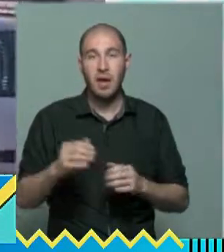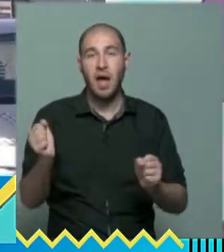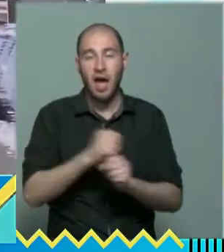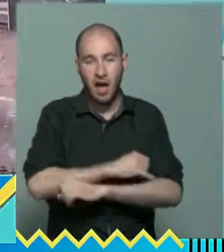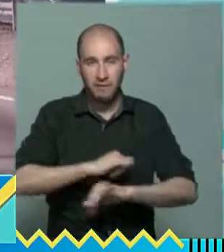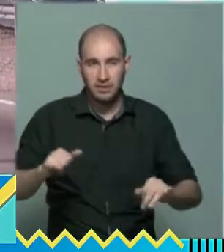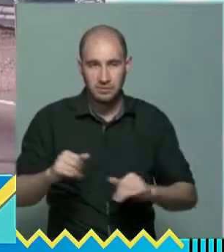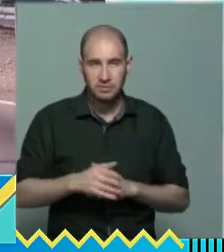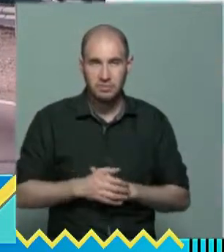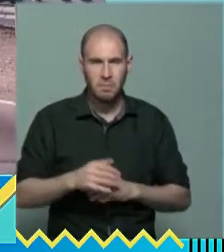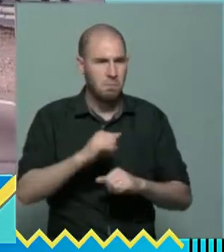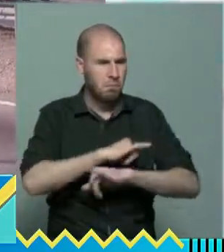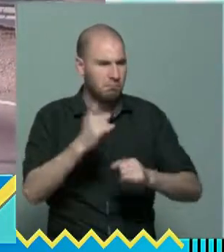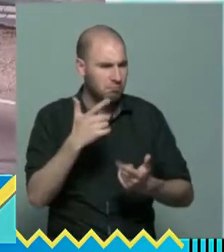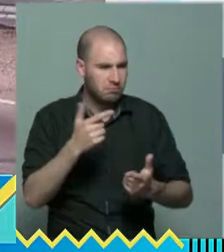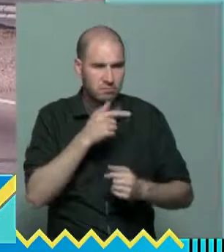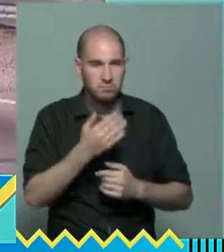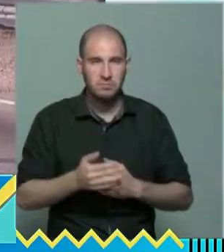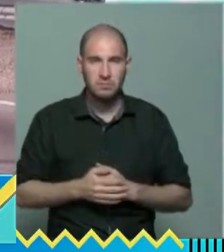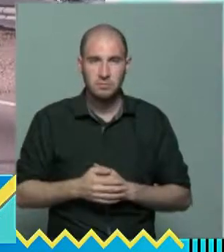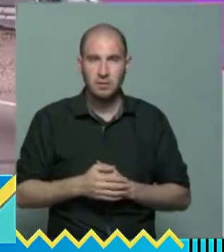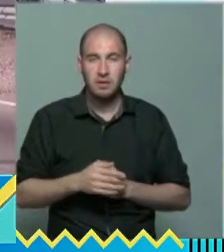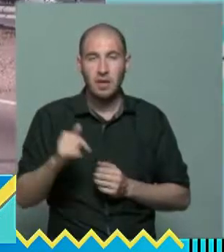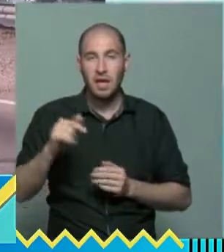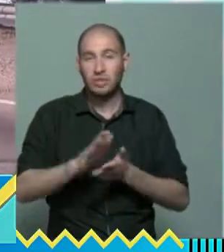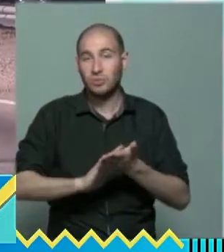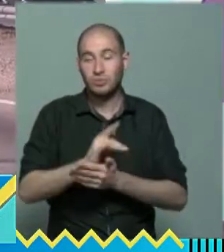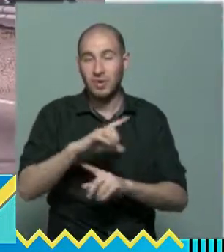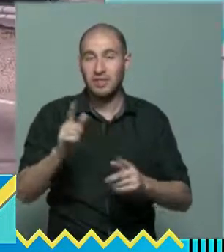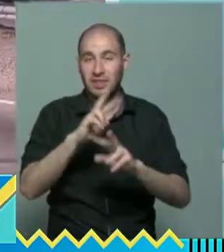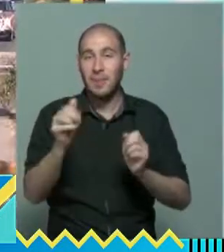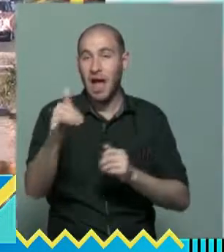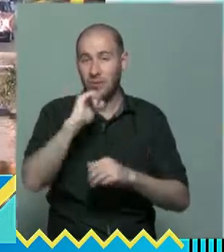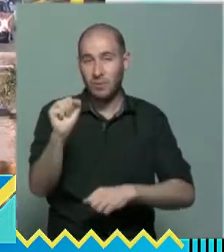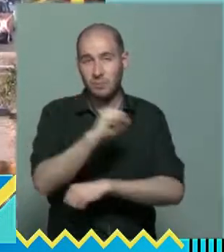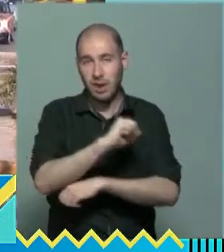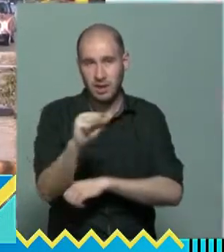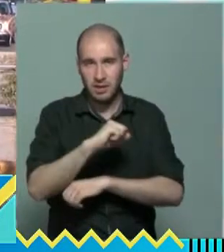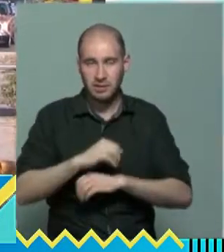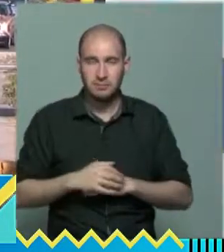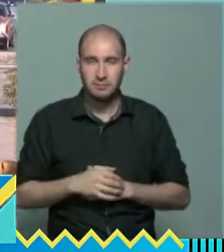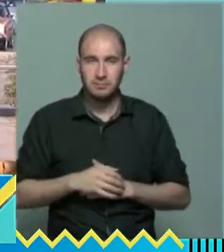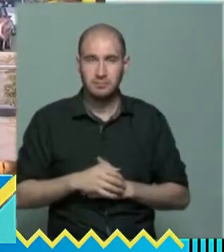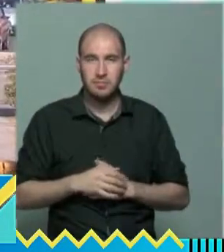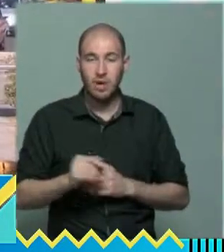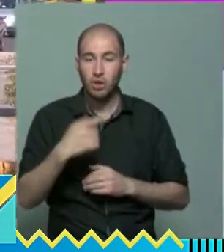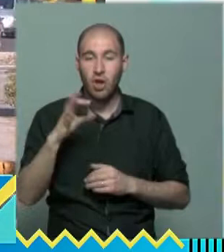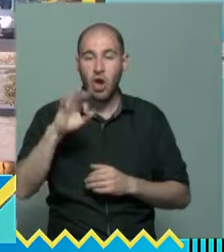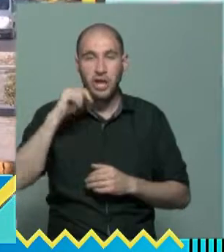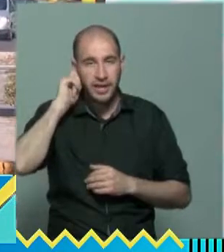promulgar, no sé si todavía está promulgada, no da la solución para el tema del alcoholismo al volante, ¿no? Que nosotros desde la